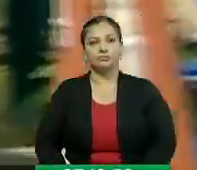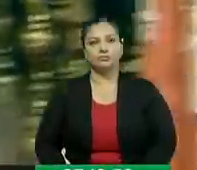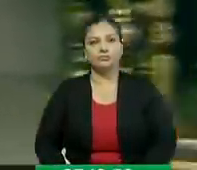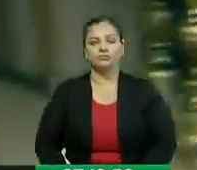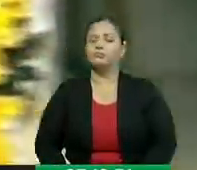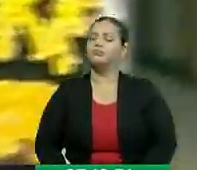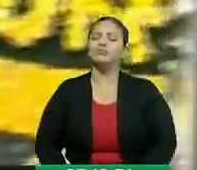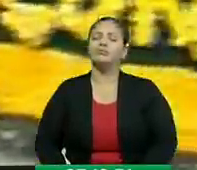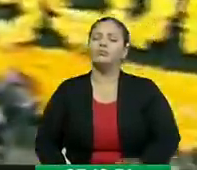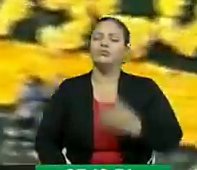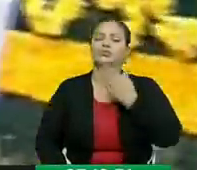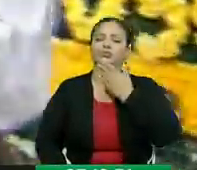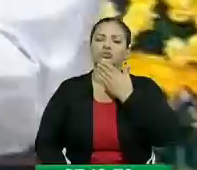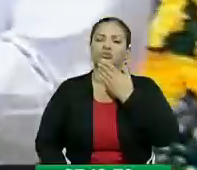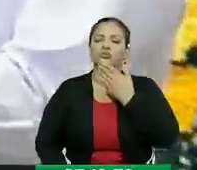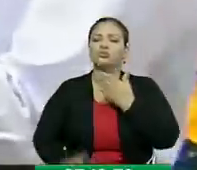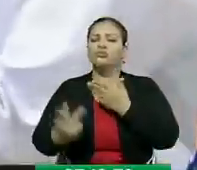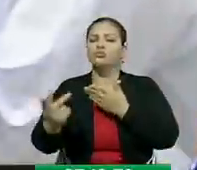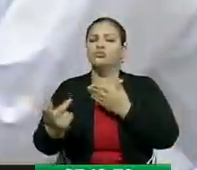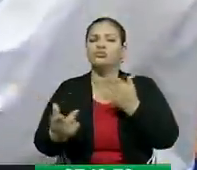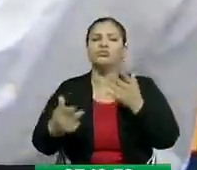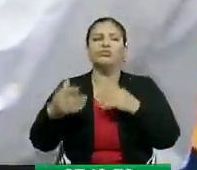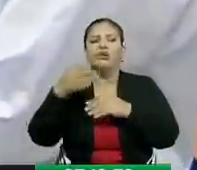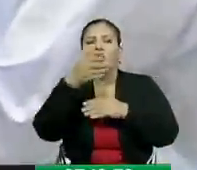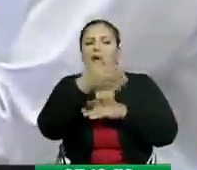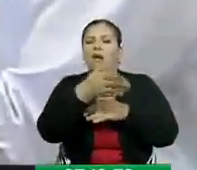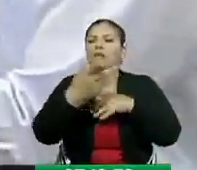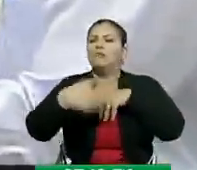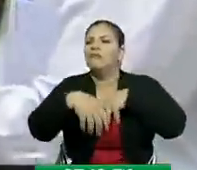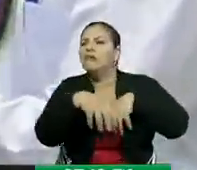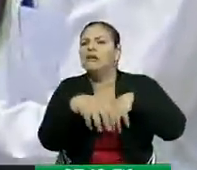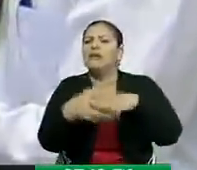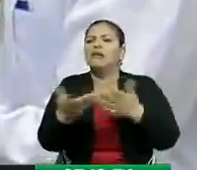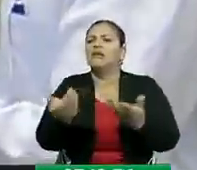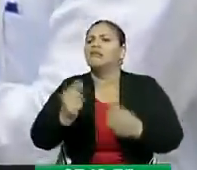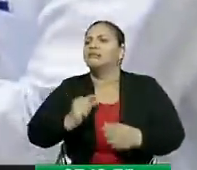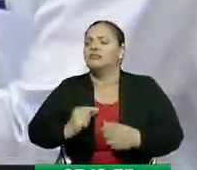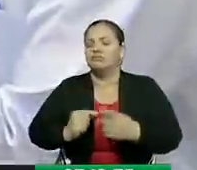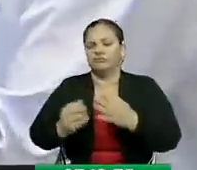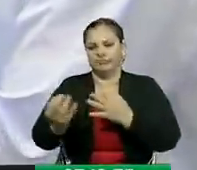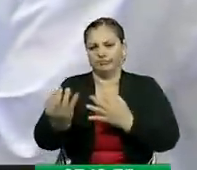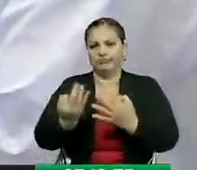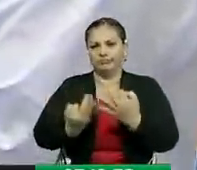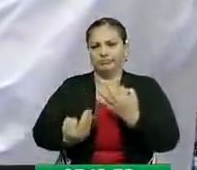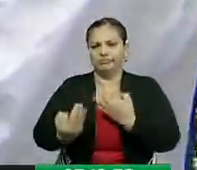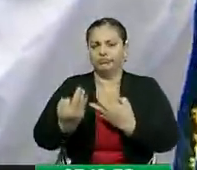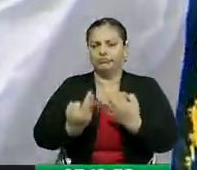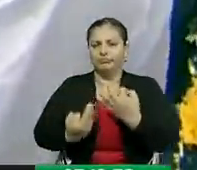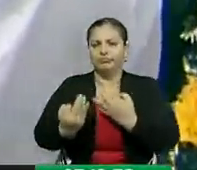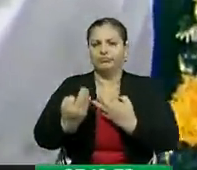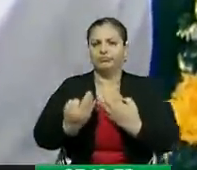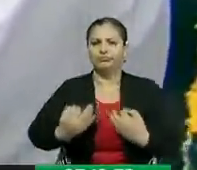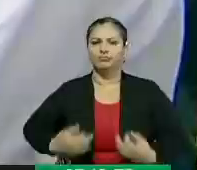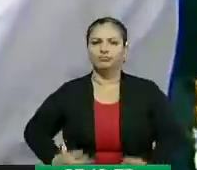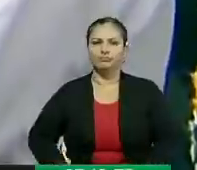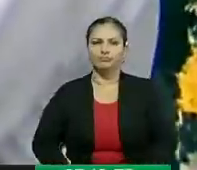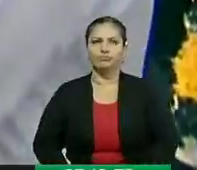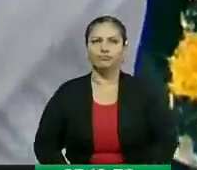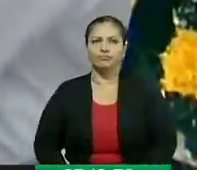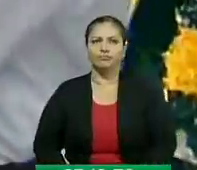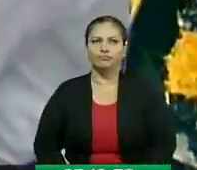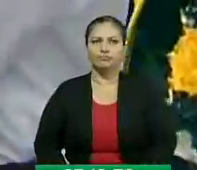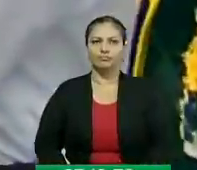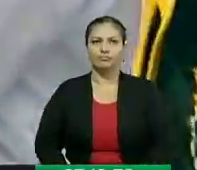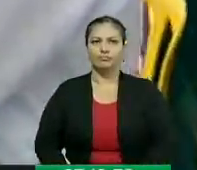Detállenos, ¿cuáles fueron esos últimos detalles que se conoció en torno a la situación? Decían por ahí que